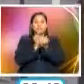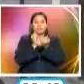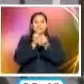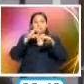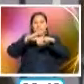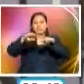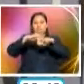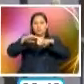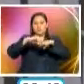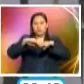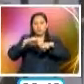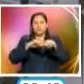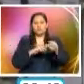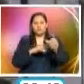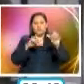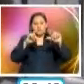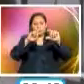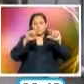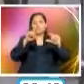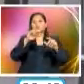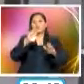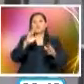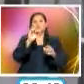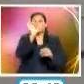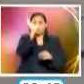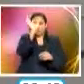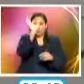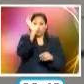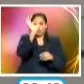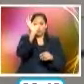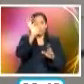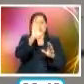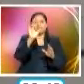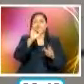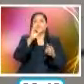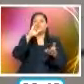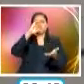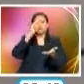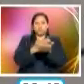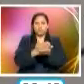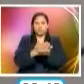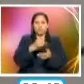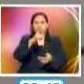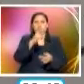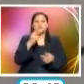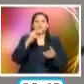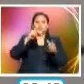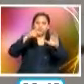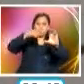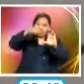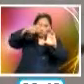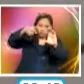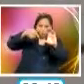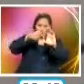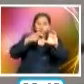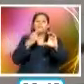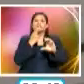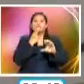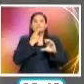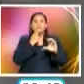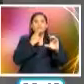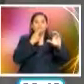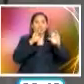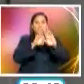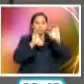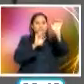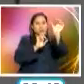billetes que salen de circulación, las monedas que salen de circulación, él las utiliza para crear estas instalaciones